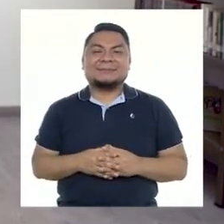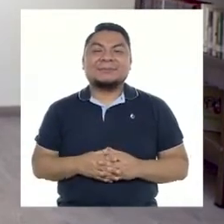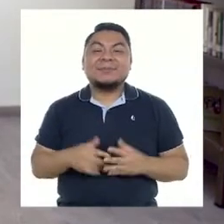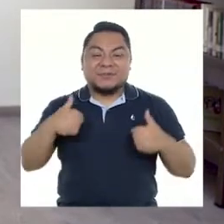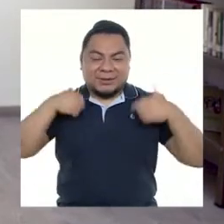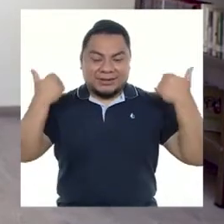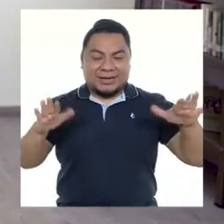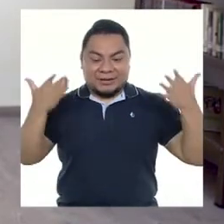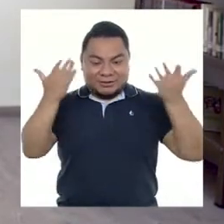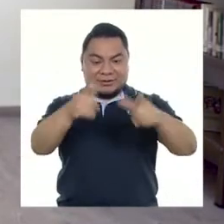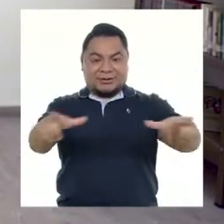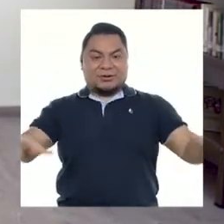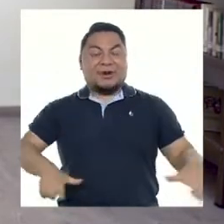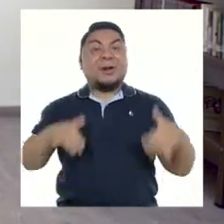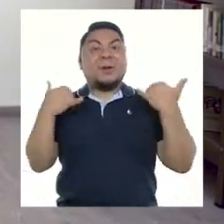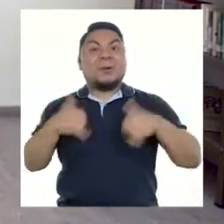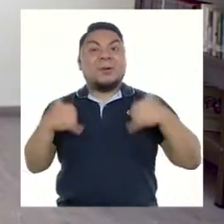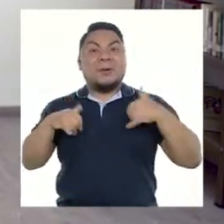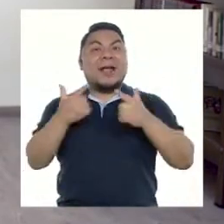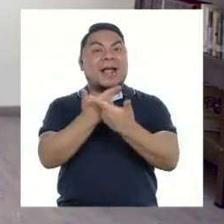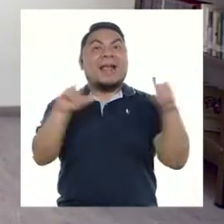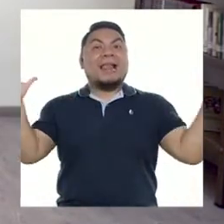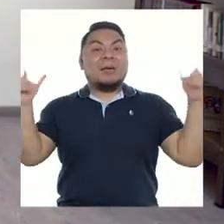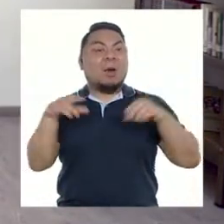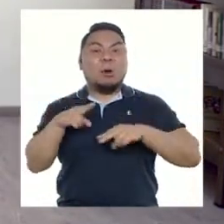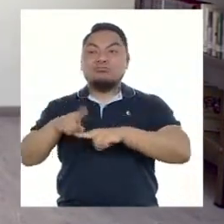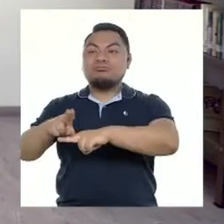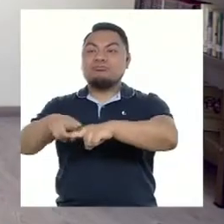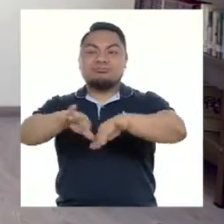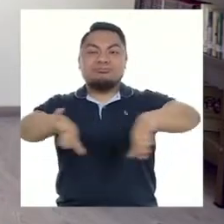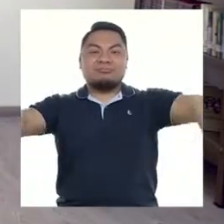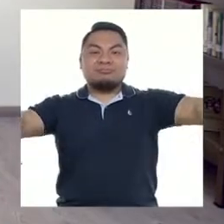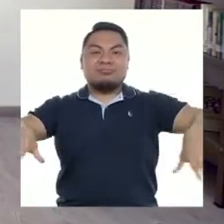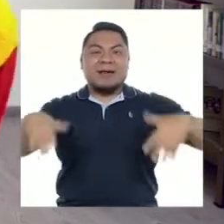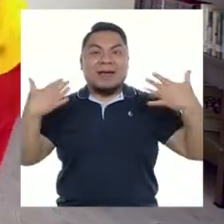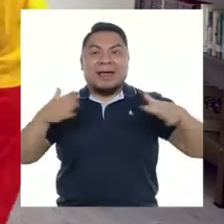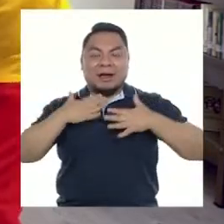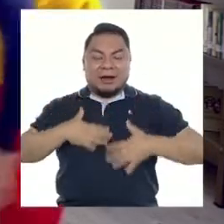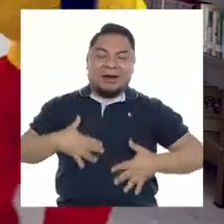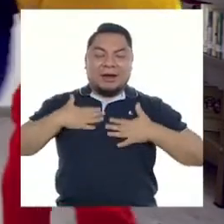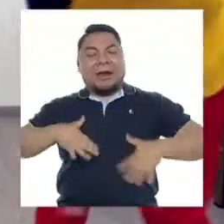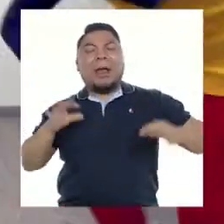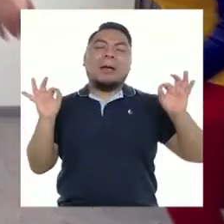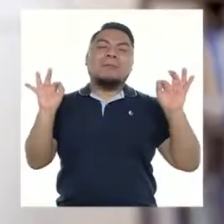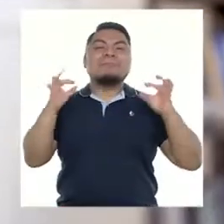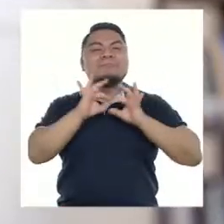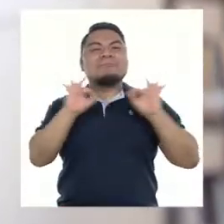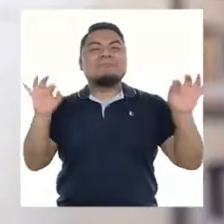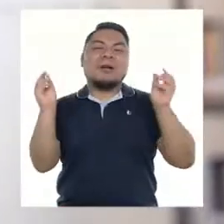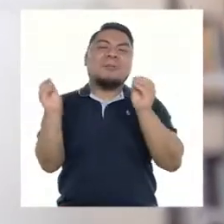Yo ya tengo mi espacio de juego libre de muebles. Tengo ropa cómoda para moverme.